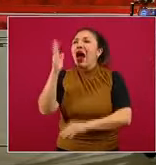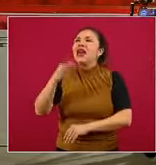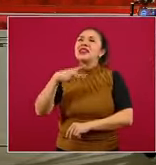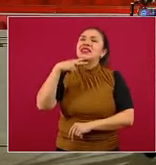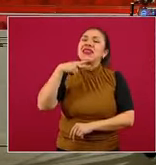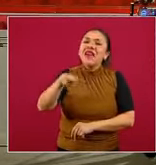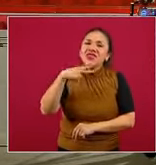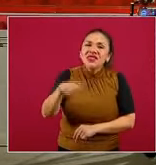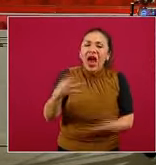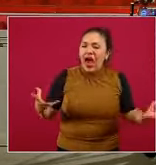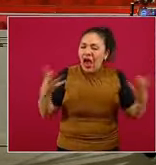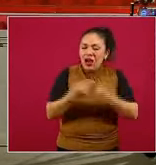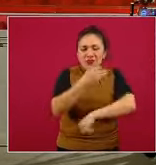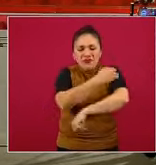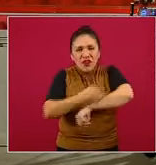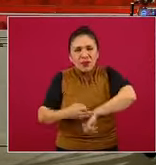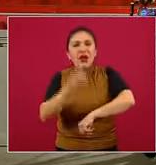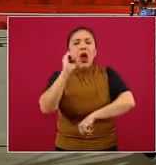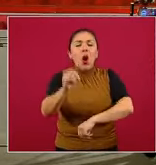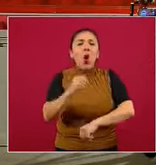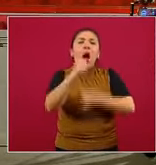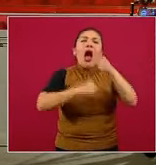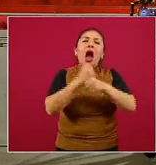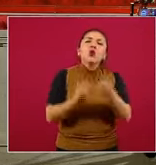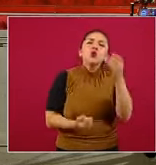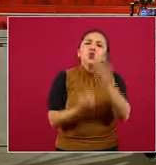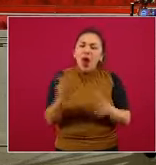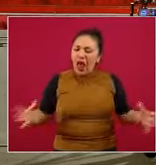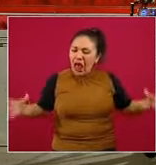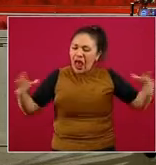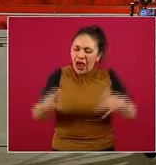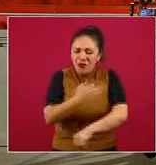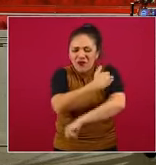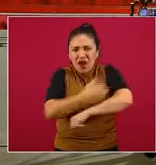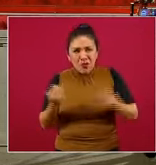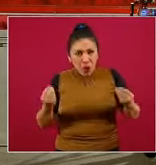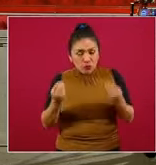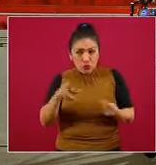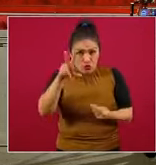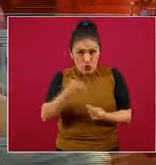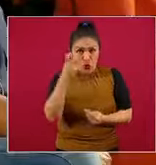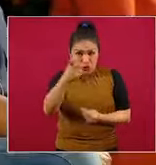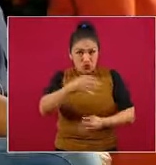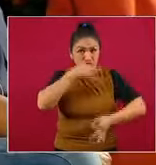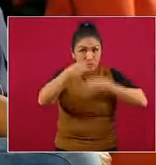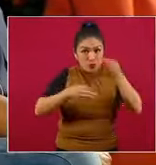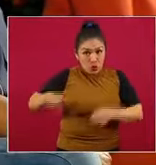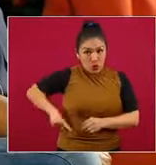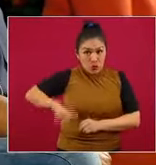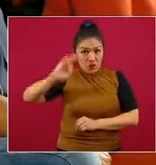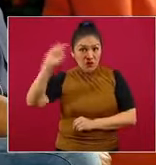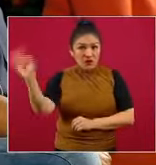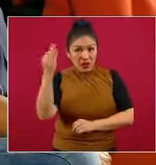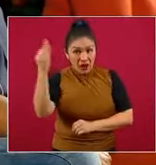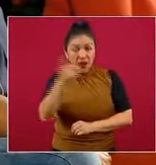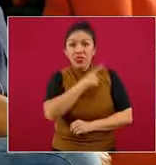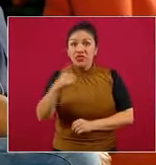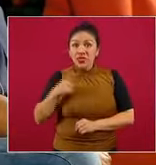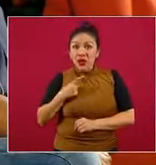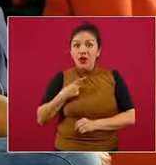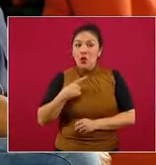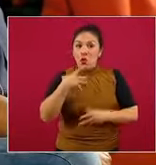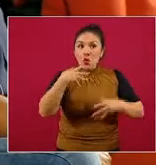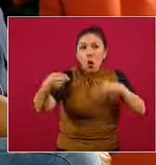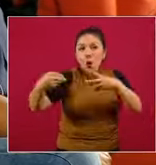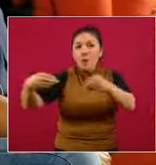Navidad con grandes familias, que no es tiempo de celebrar el Año Nuevo en masa. Ese sería el llamado del gobierno federal y que tendrían que